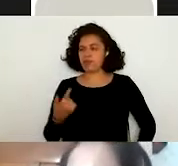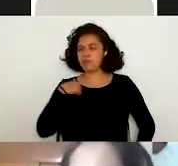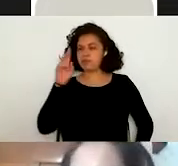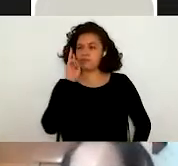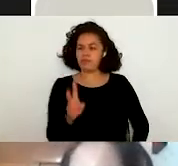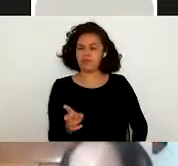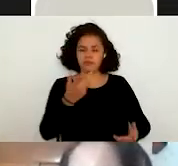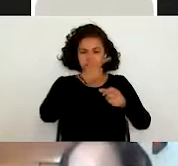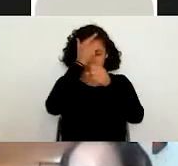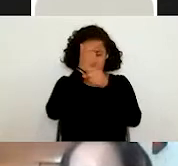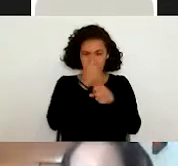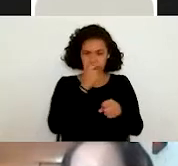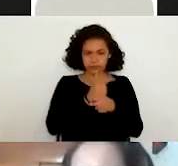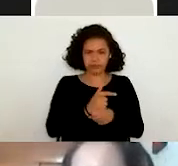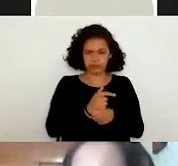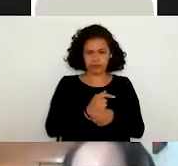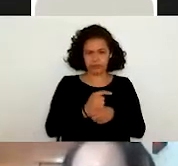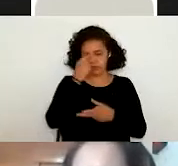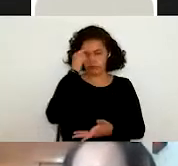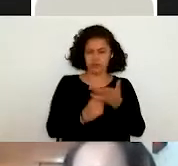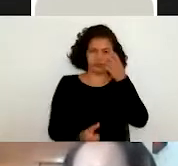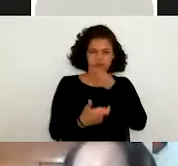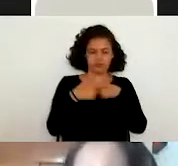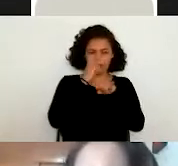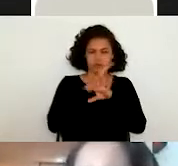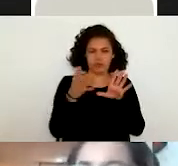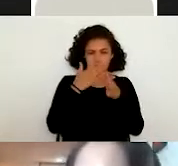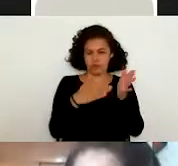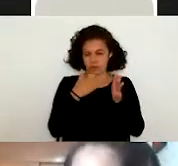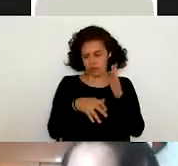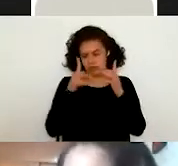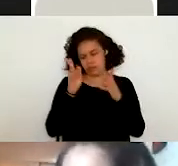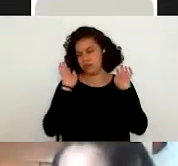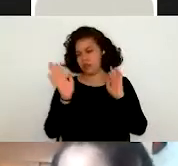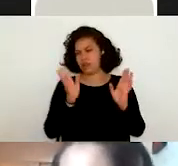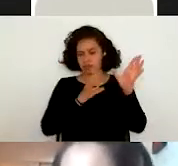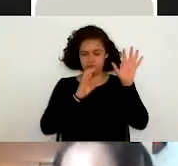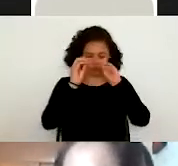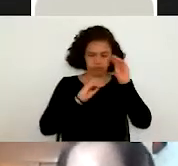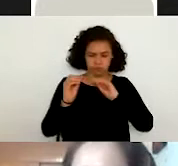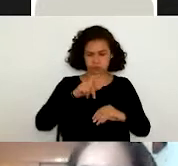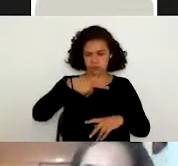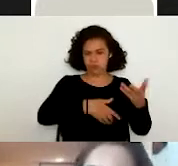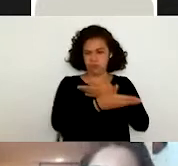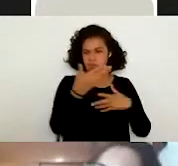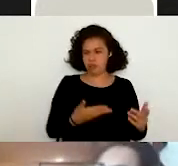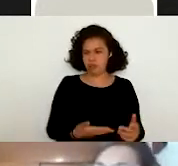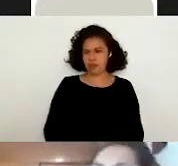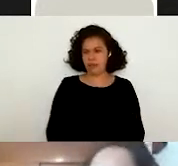del diagnóstico, creo que nos falta un poquito de información, pero ya con estos aspectos que usted nos está compartiendo, creo que